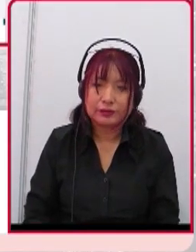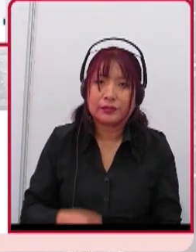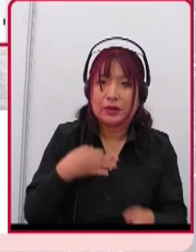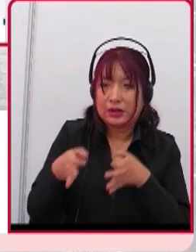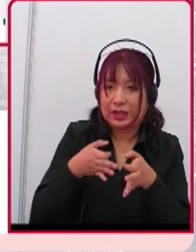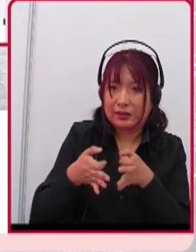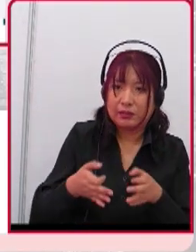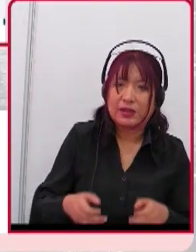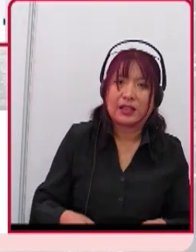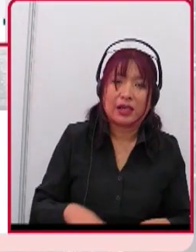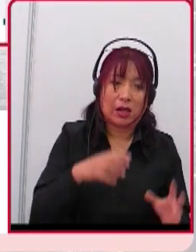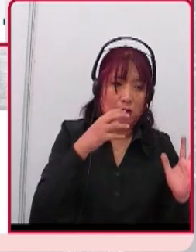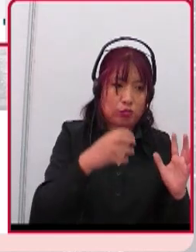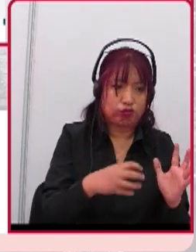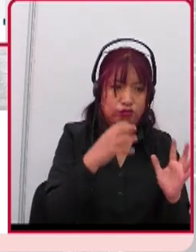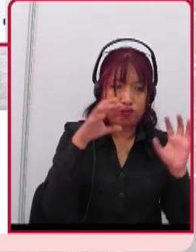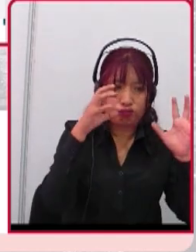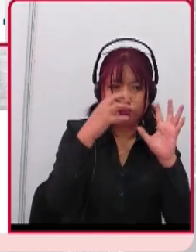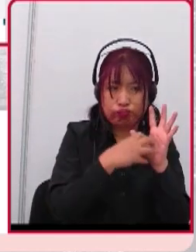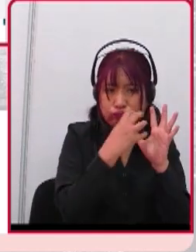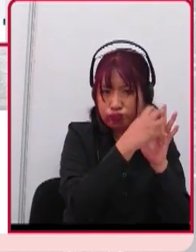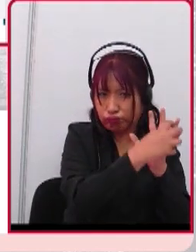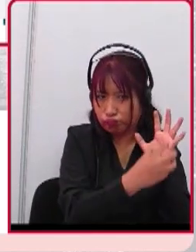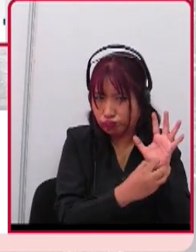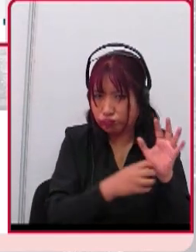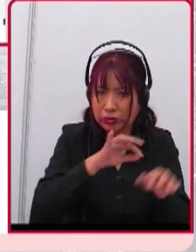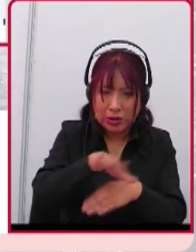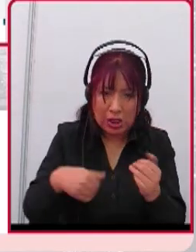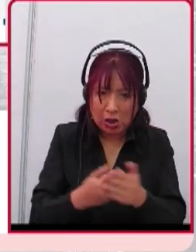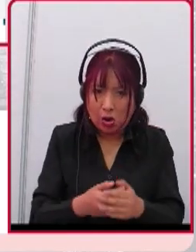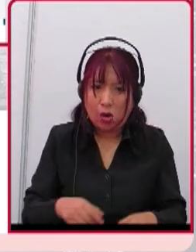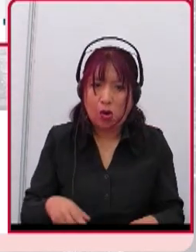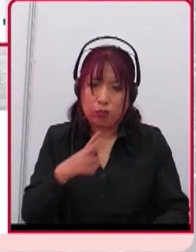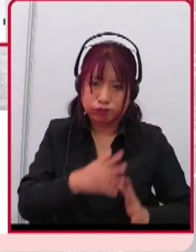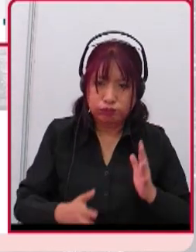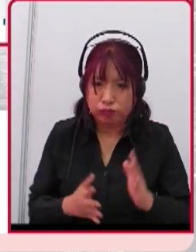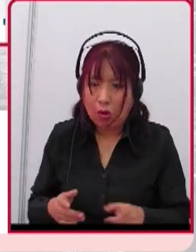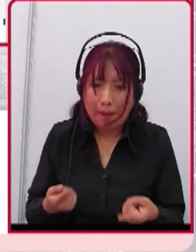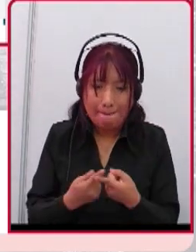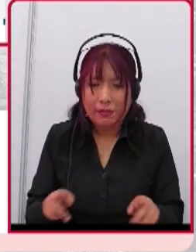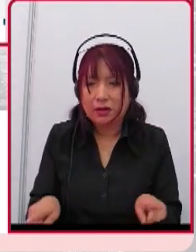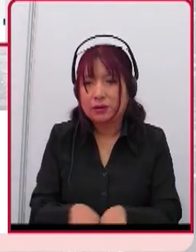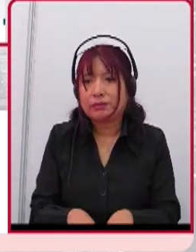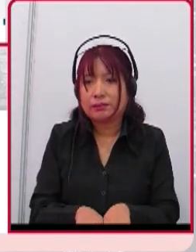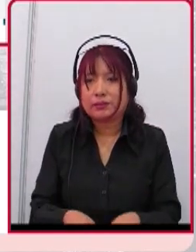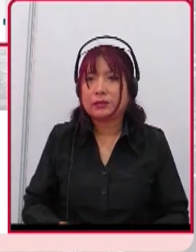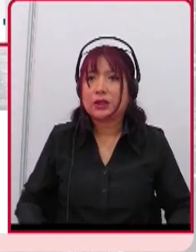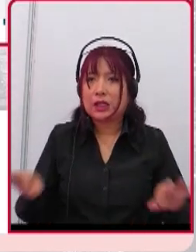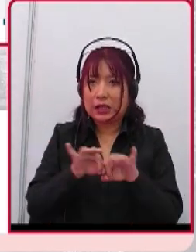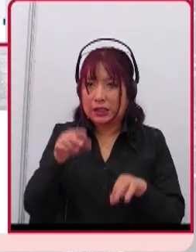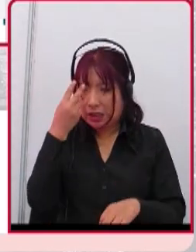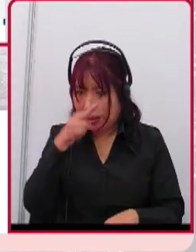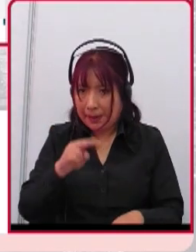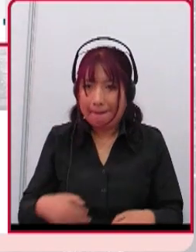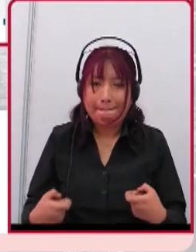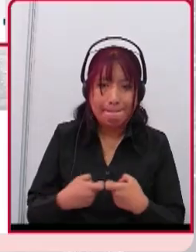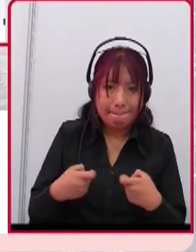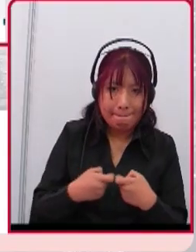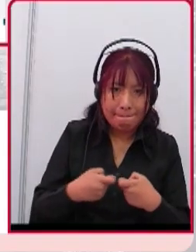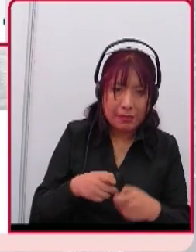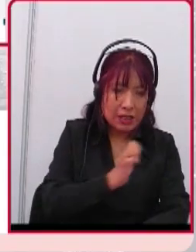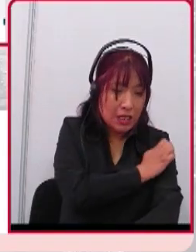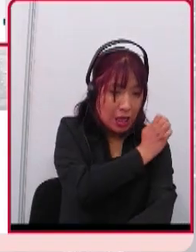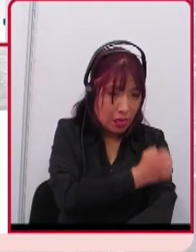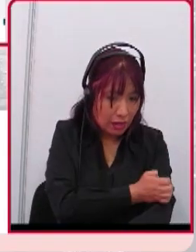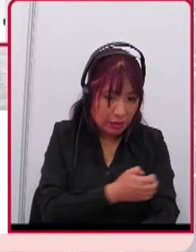cómo se compone el robot, pero también es importante ver el consumo energético. Nosotros estamos determinando que un consumo energético tanto